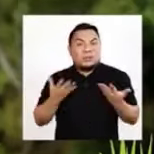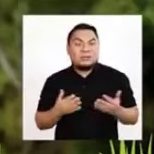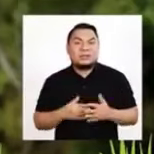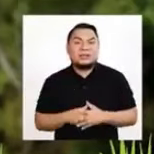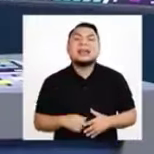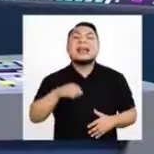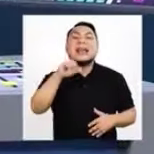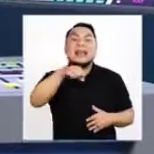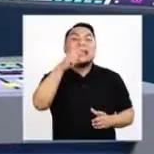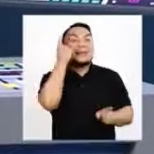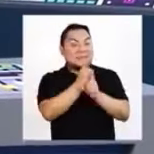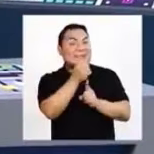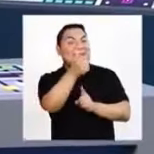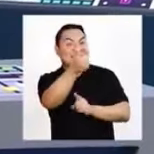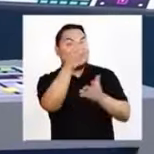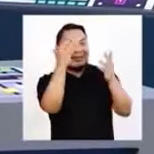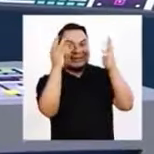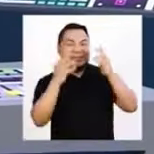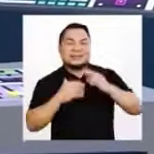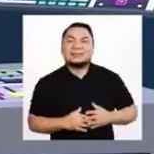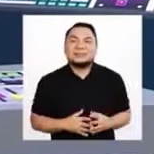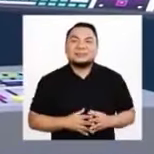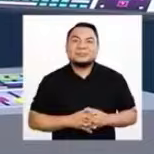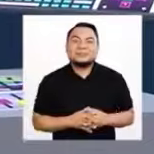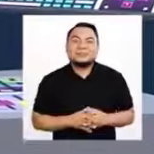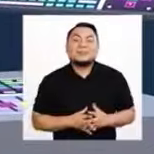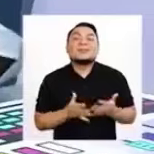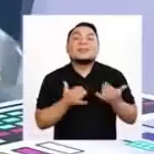puedas enfermar. ¡Muy bien!